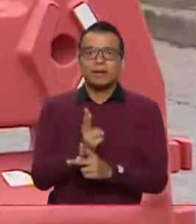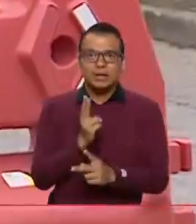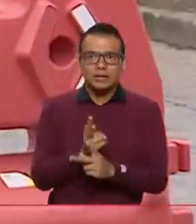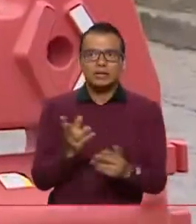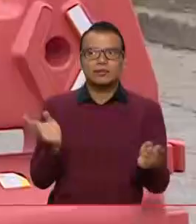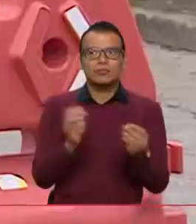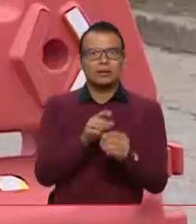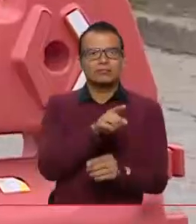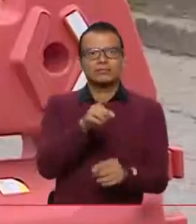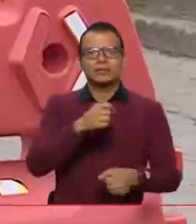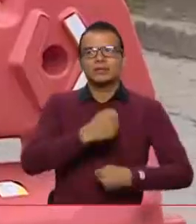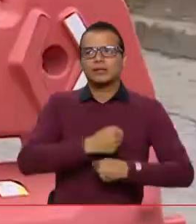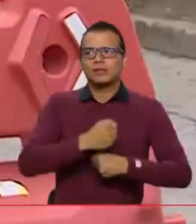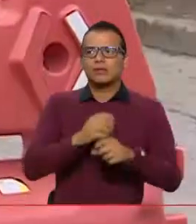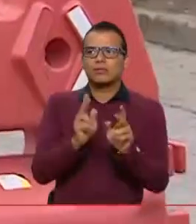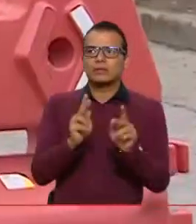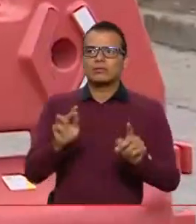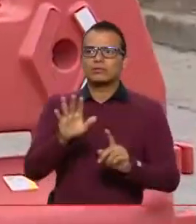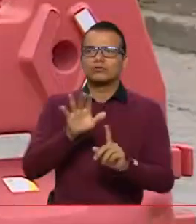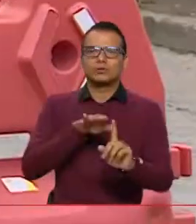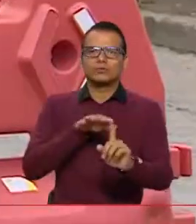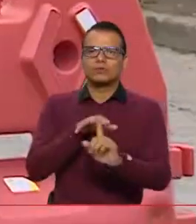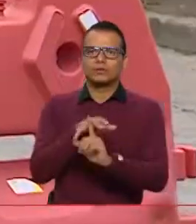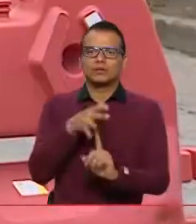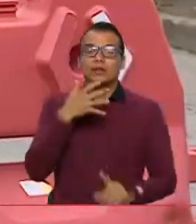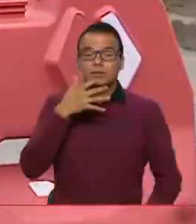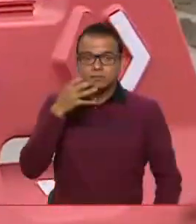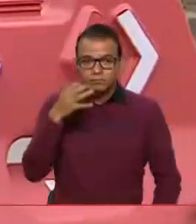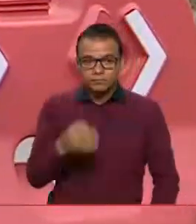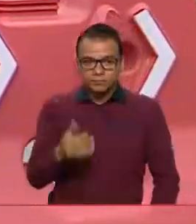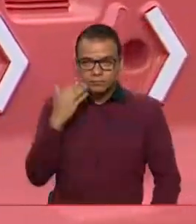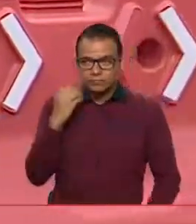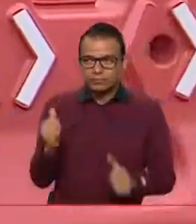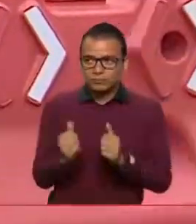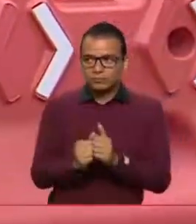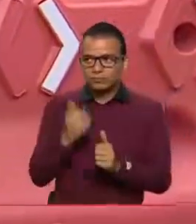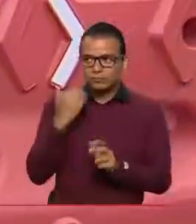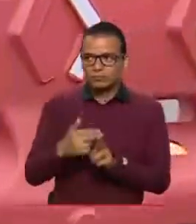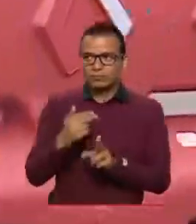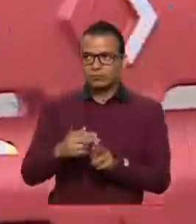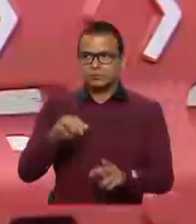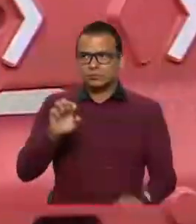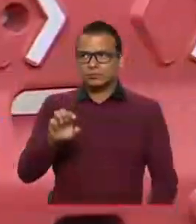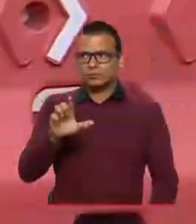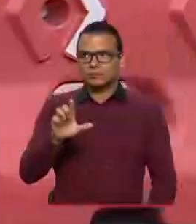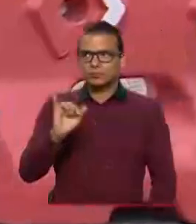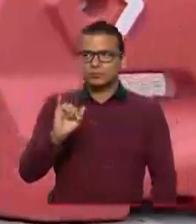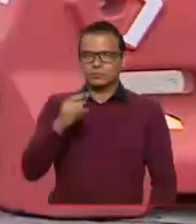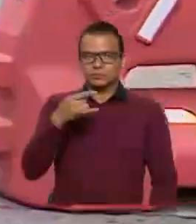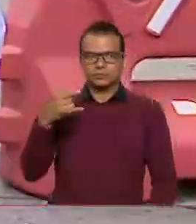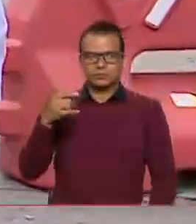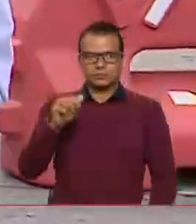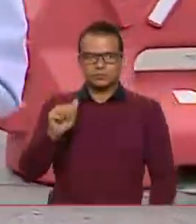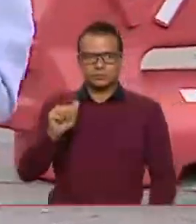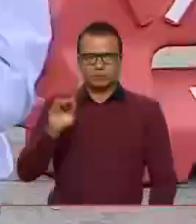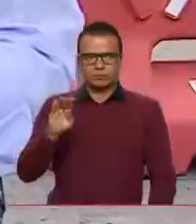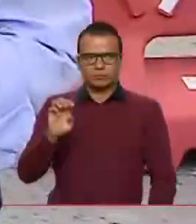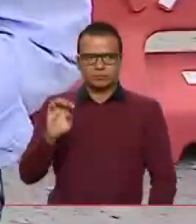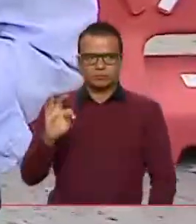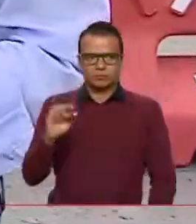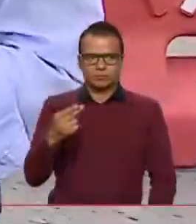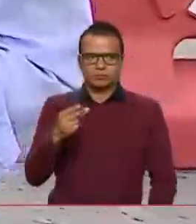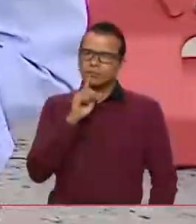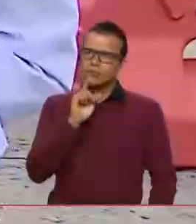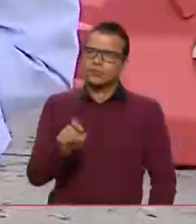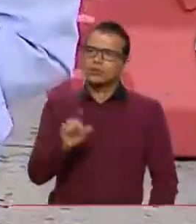de los comerciantes. Vamos a hablar en este momento con la señora Elizabeth Butkus, quien es líder de la Comuna 19. Hablemos de